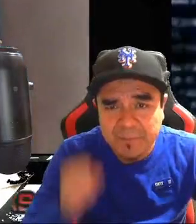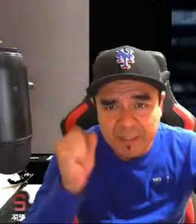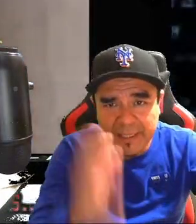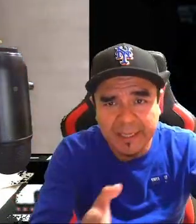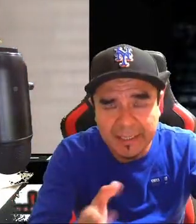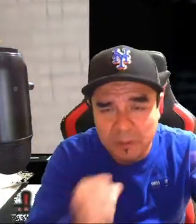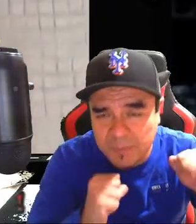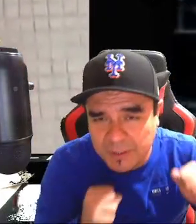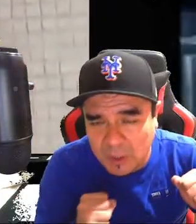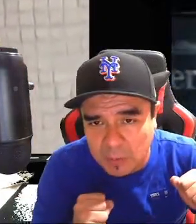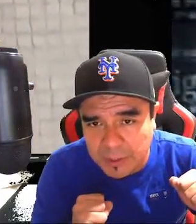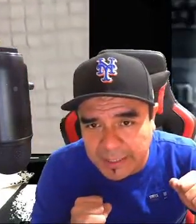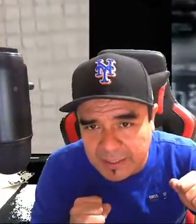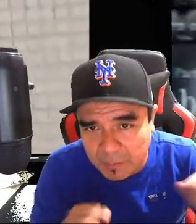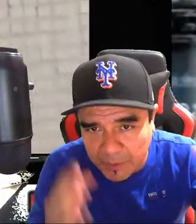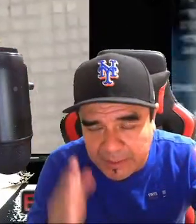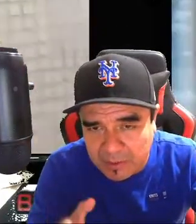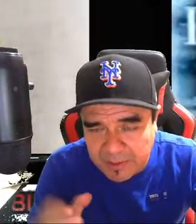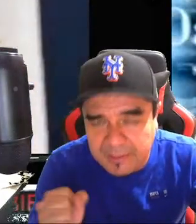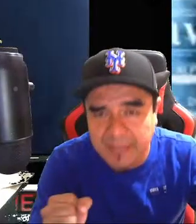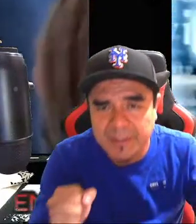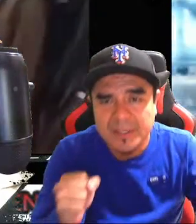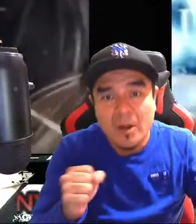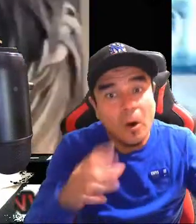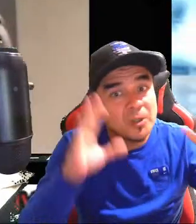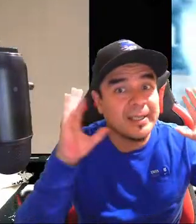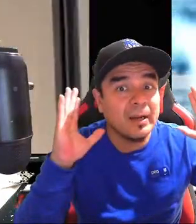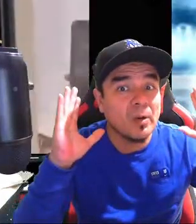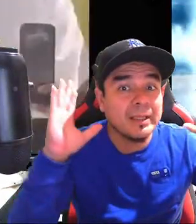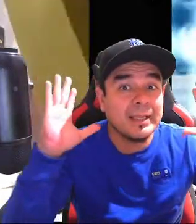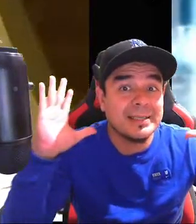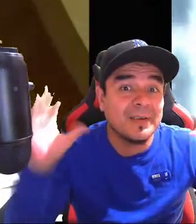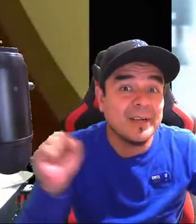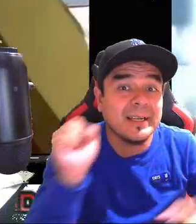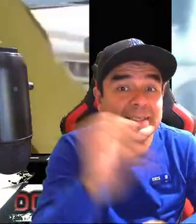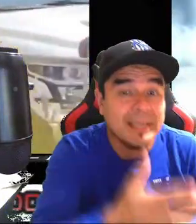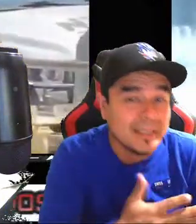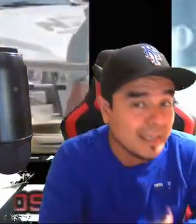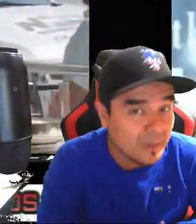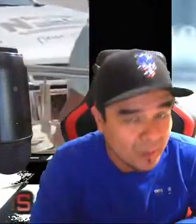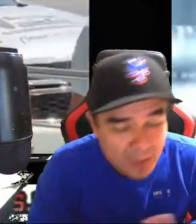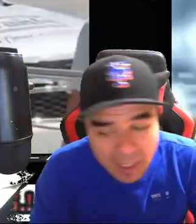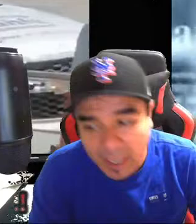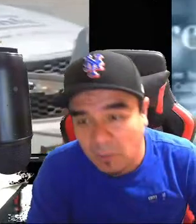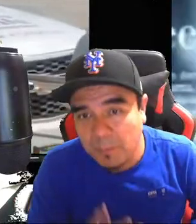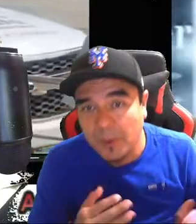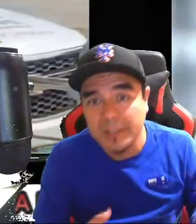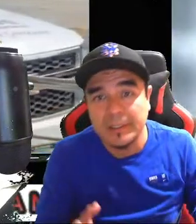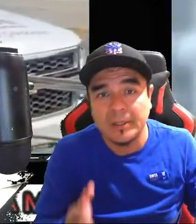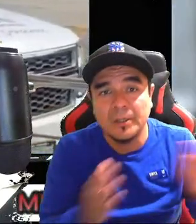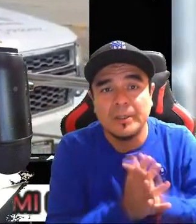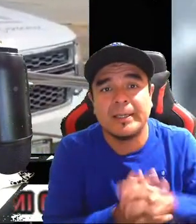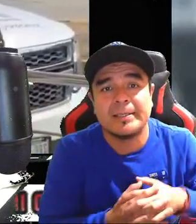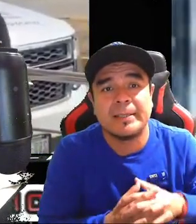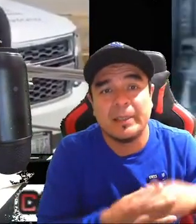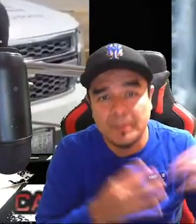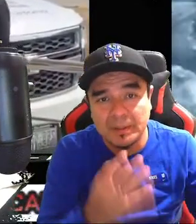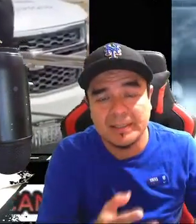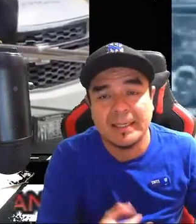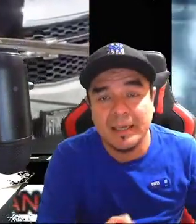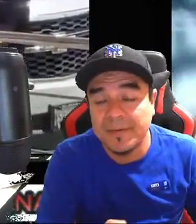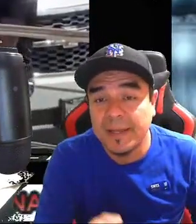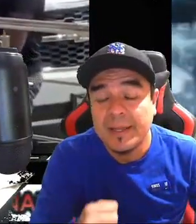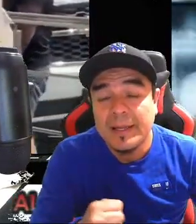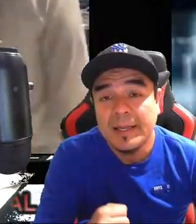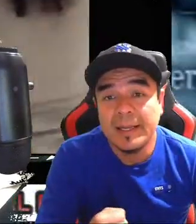sienta, llegan los medios de comunicación porque son citados, o se dan cuenta desde afuera que está entrando algún político de